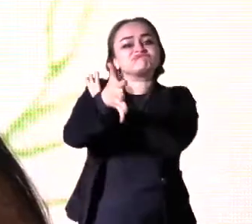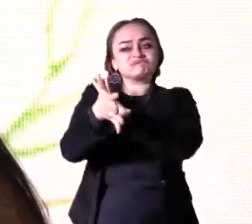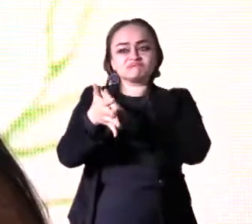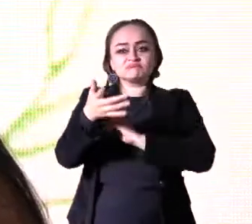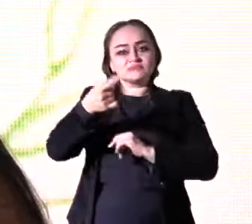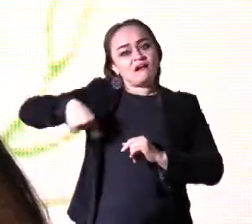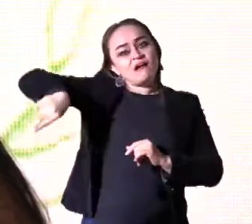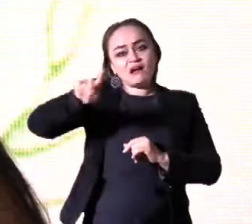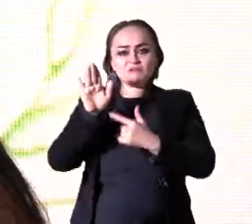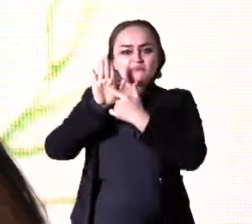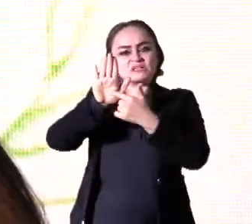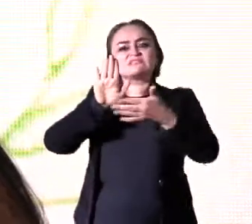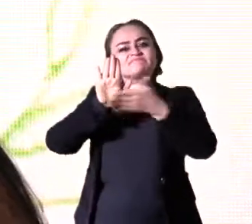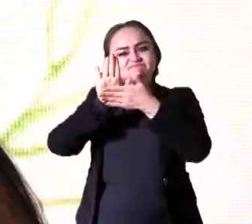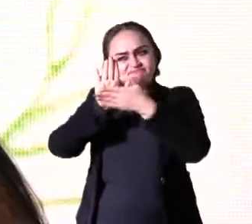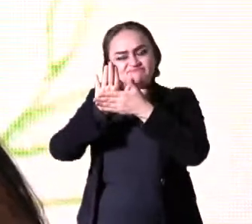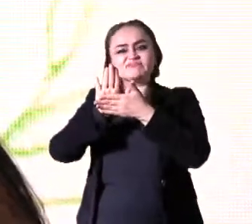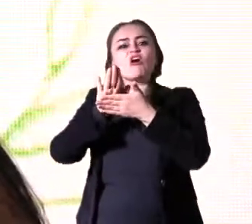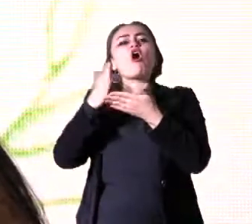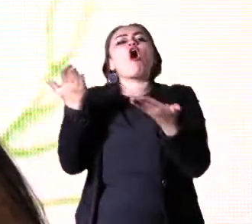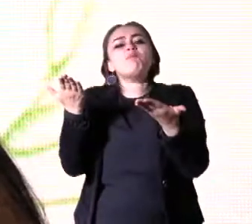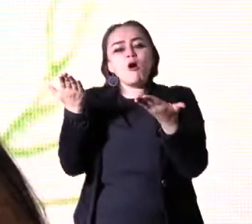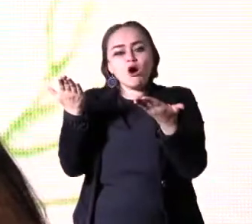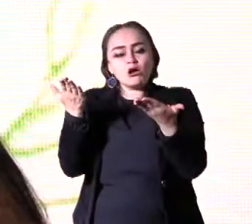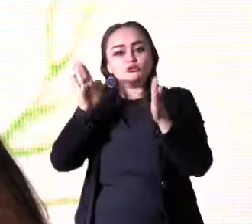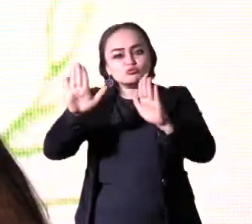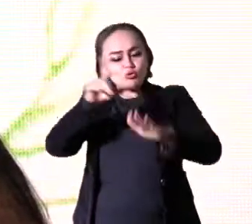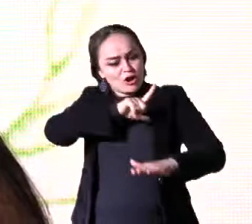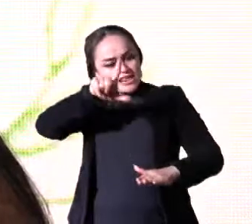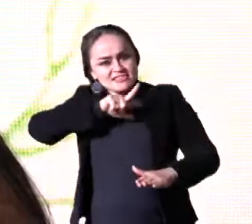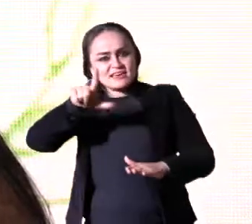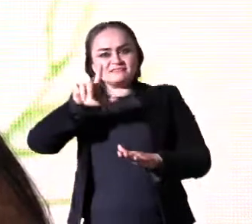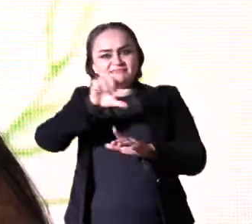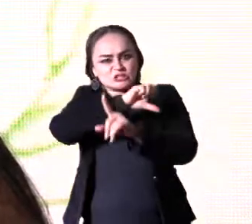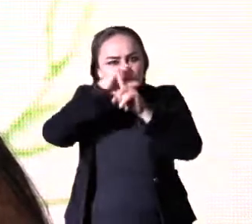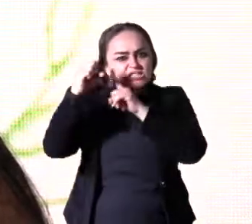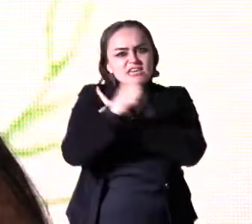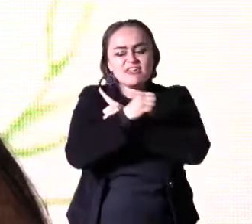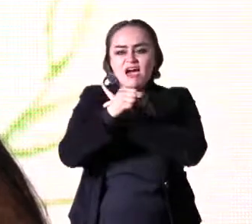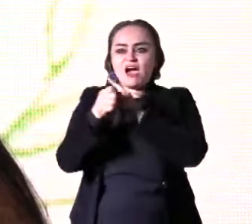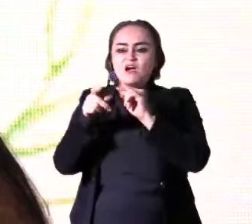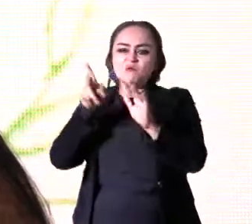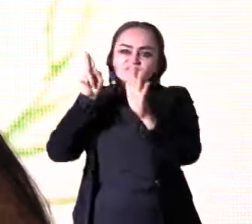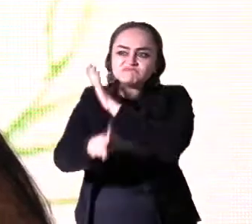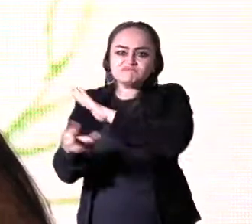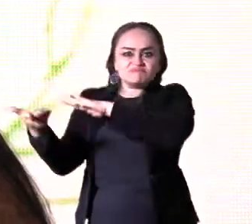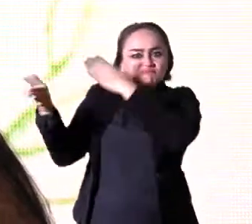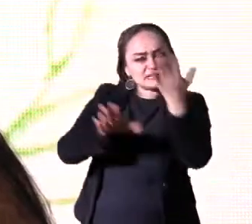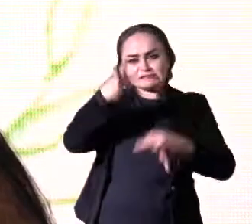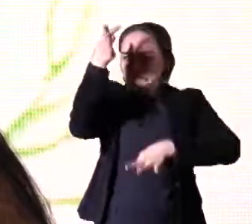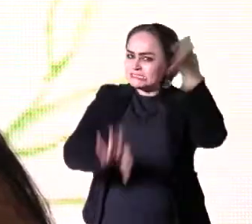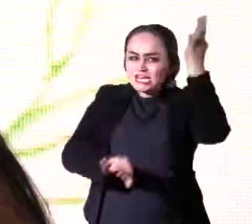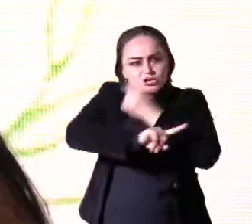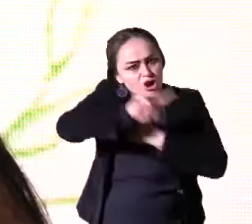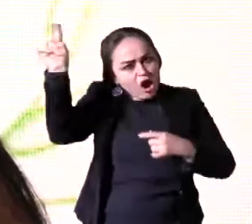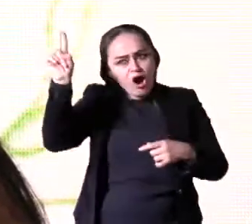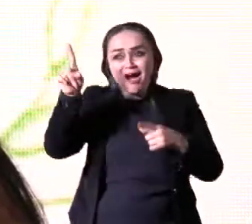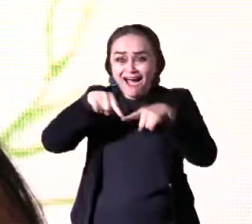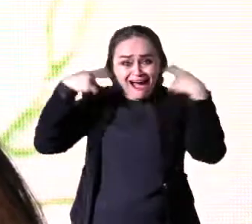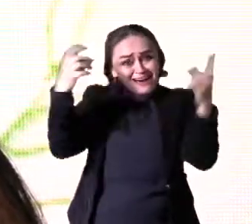los líderes sociales no pueden seguir siendo eliminados por la injusticia que abunda en esta